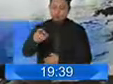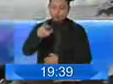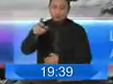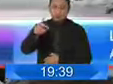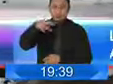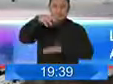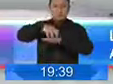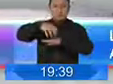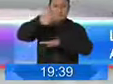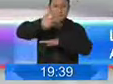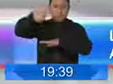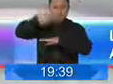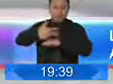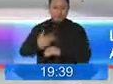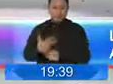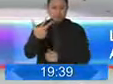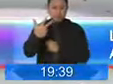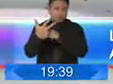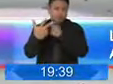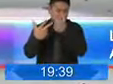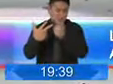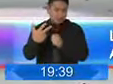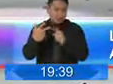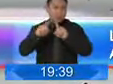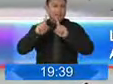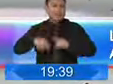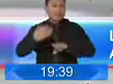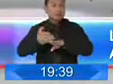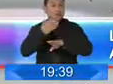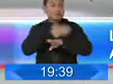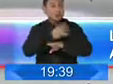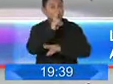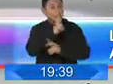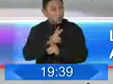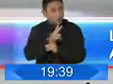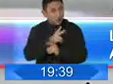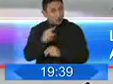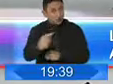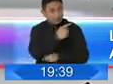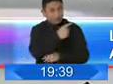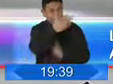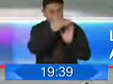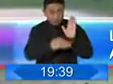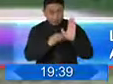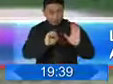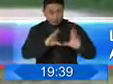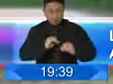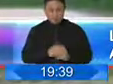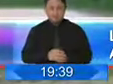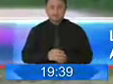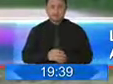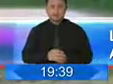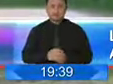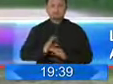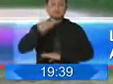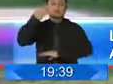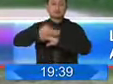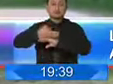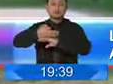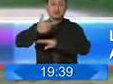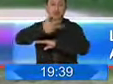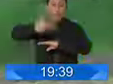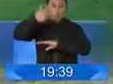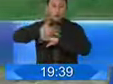Cayambe. Los tres son recomendables siempre y cuando tengan en cuenta estas recomendaciones. En el tema del Cotopaxi y del Chimborazo, que son